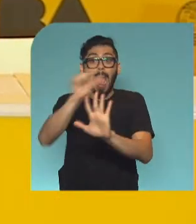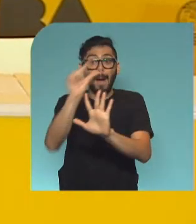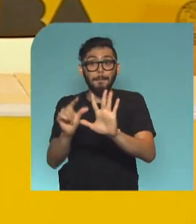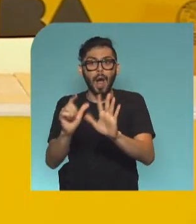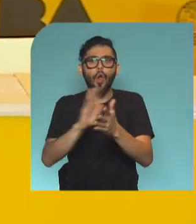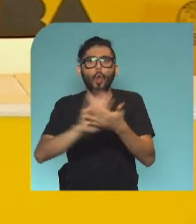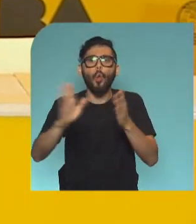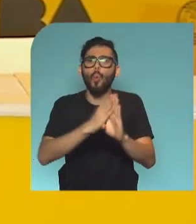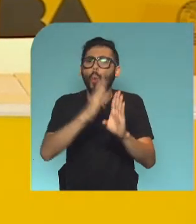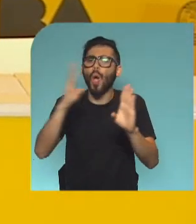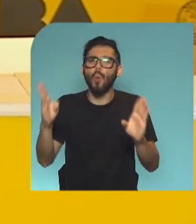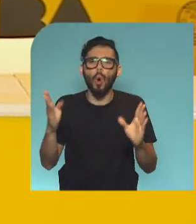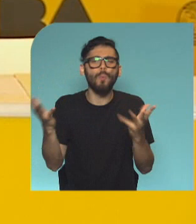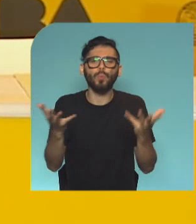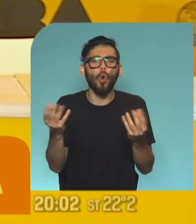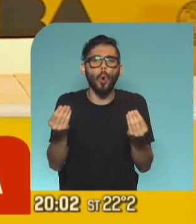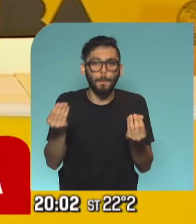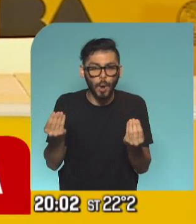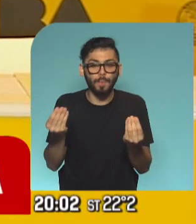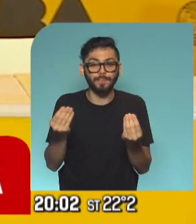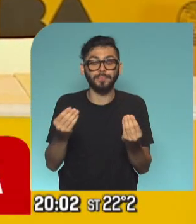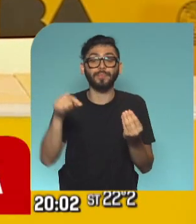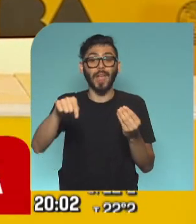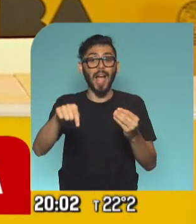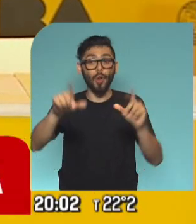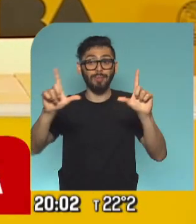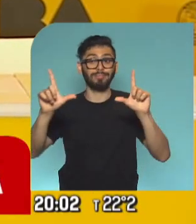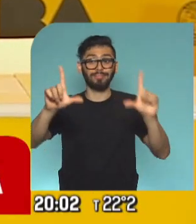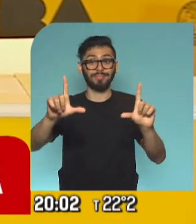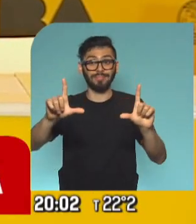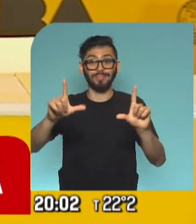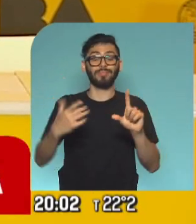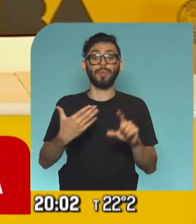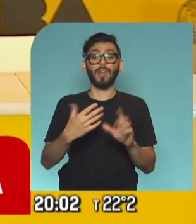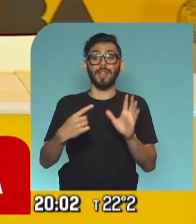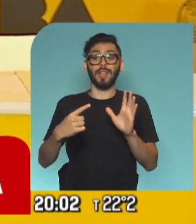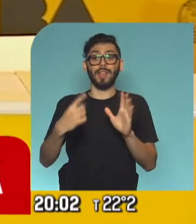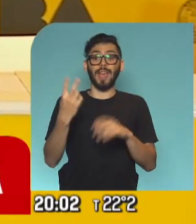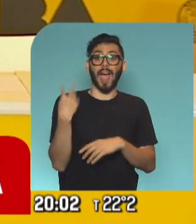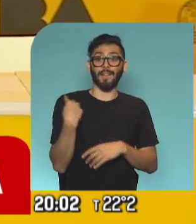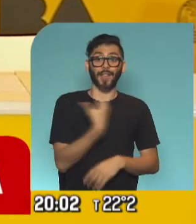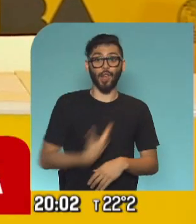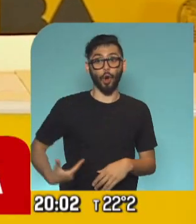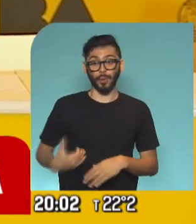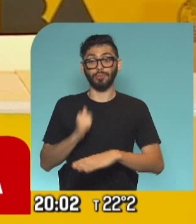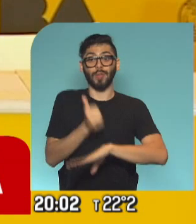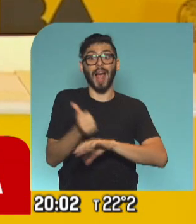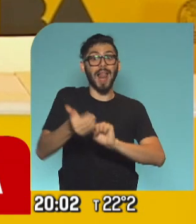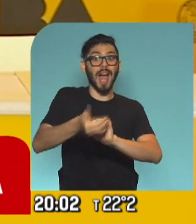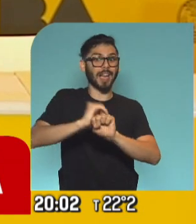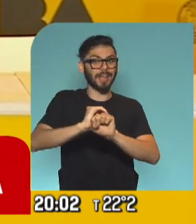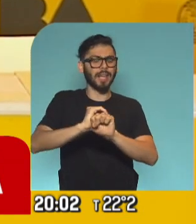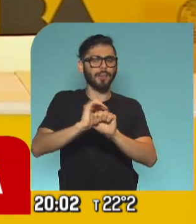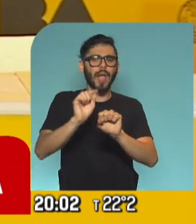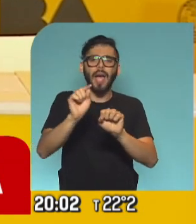lo que tenemos son, por ahora, la jefatura de gobierno porteño. Allí donde va a hablar Horacio Rodríguez Larreta. 2 o 3 puntos.